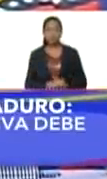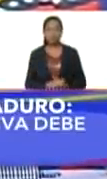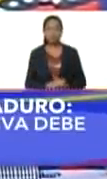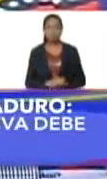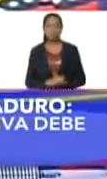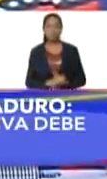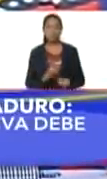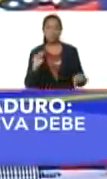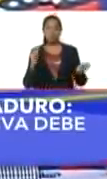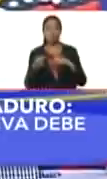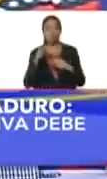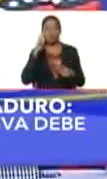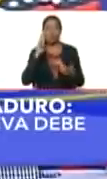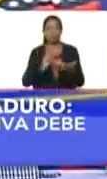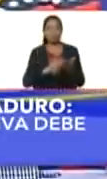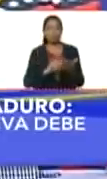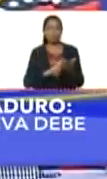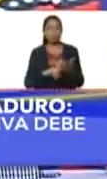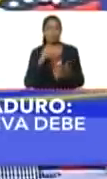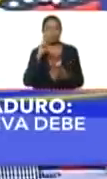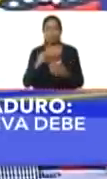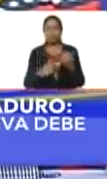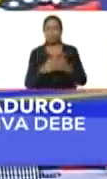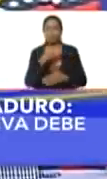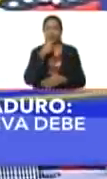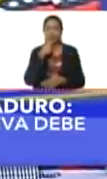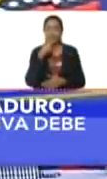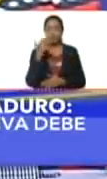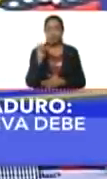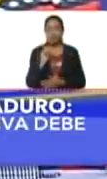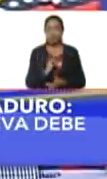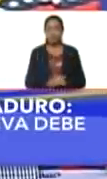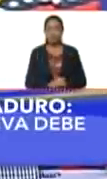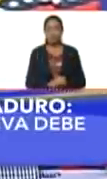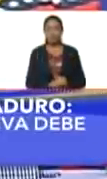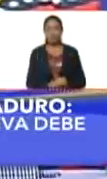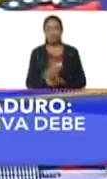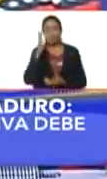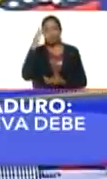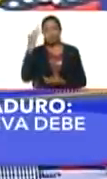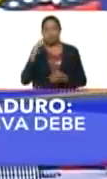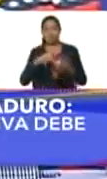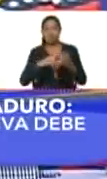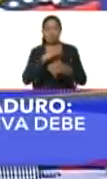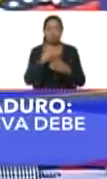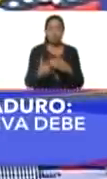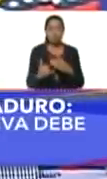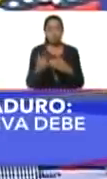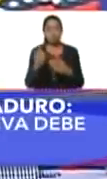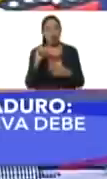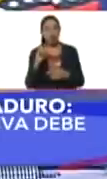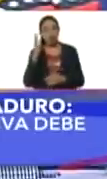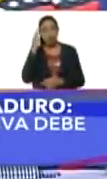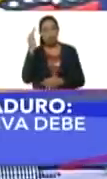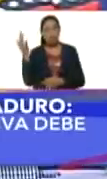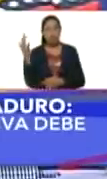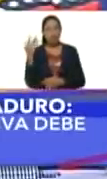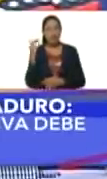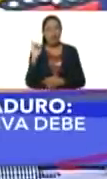en realidad. Es lo más hermoso que puede ocurrir cuando un sueño, un proyecto, una idea